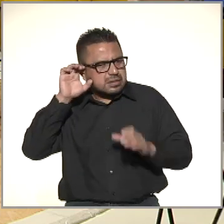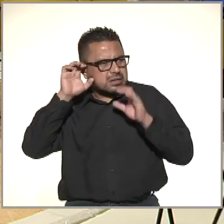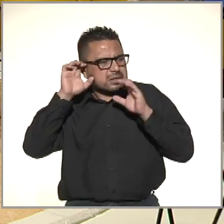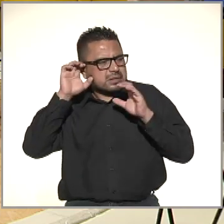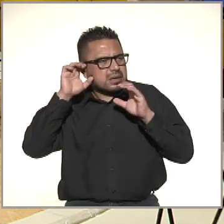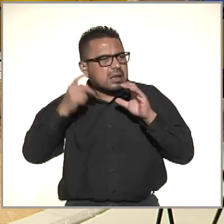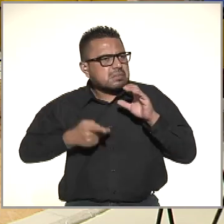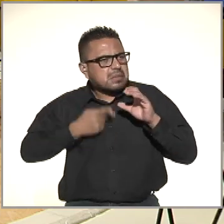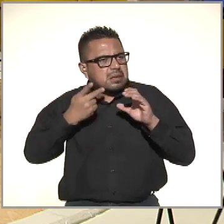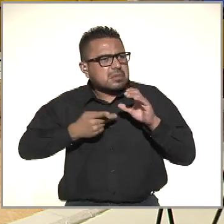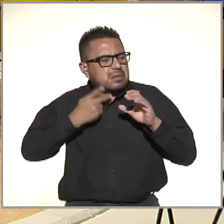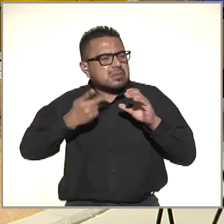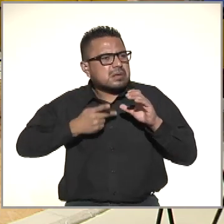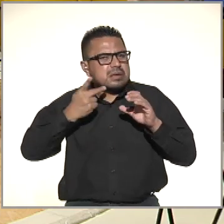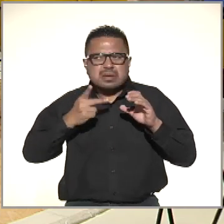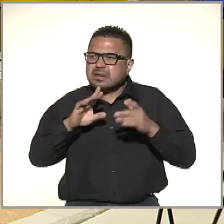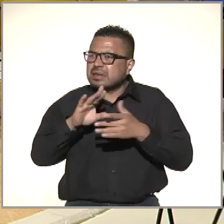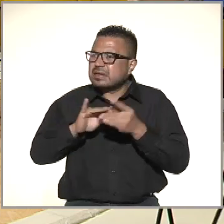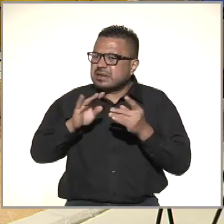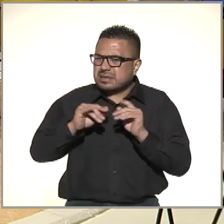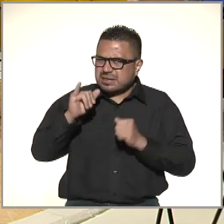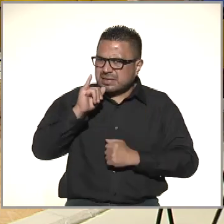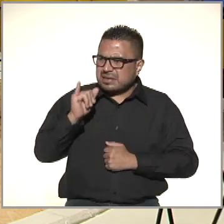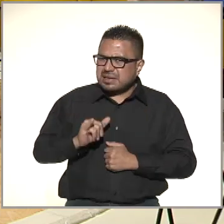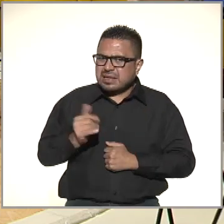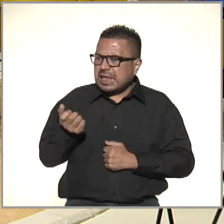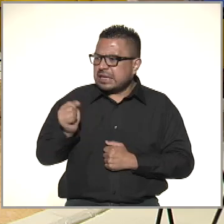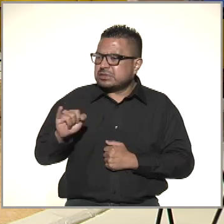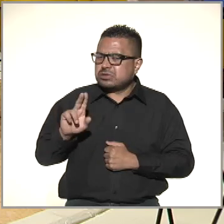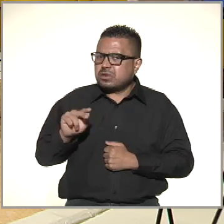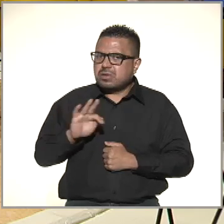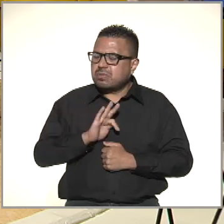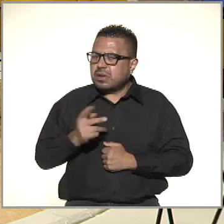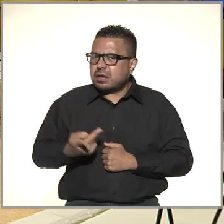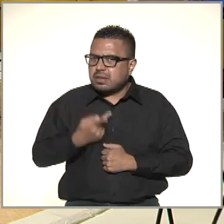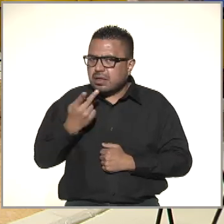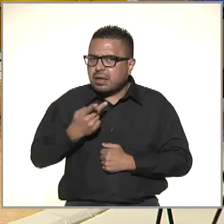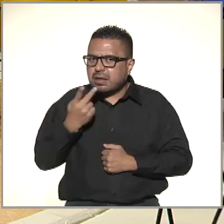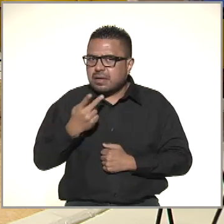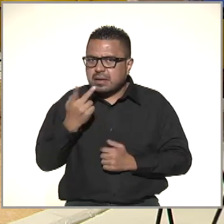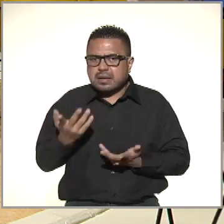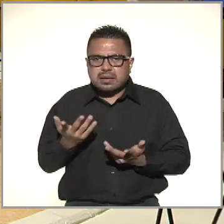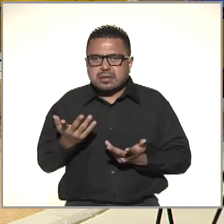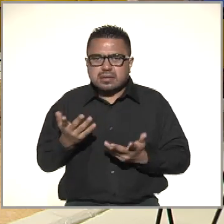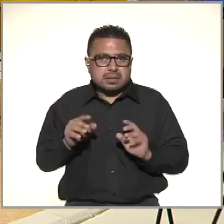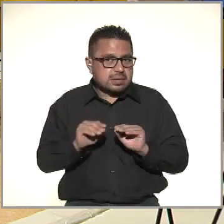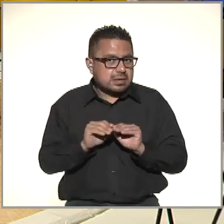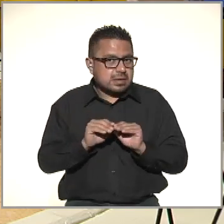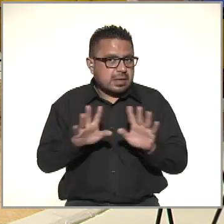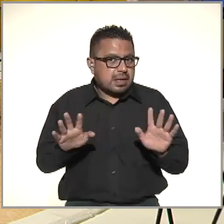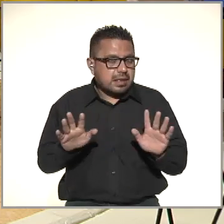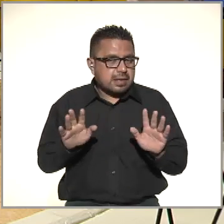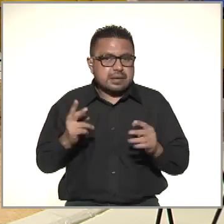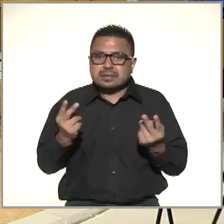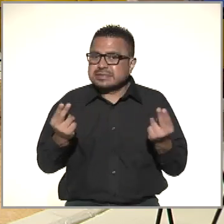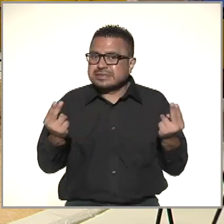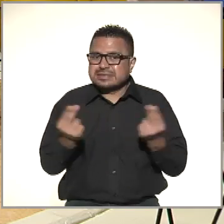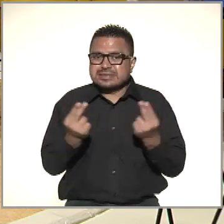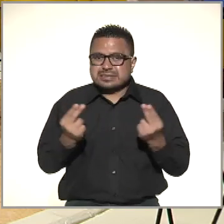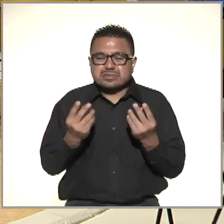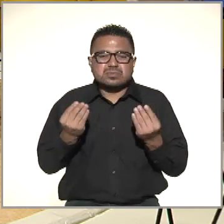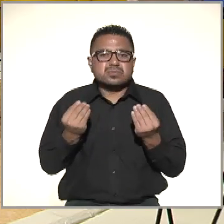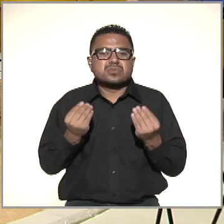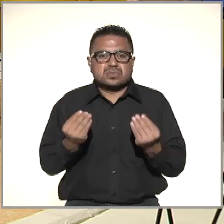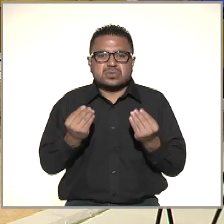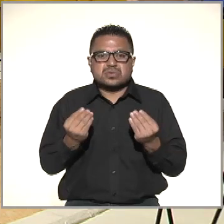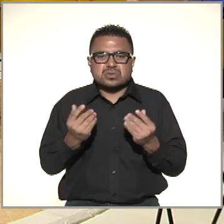y hablas, y dice el italiano, así no puedo hablar. Claro, necesitamos mucho de